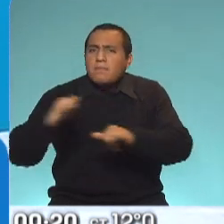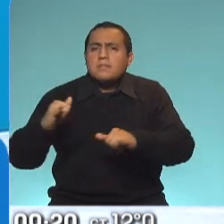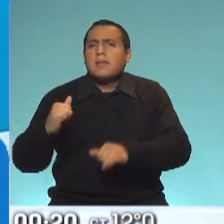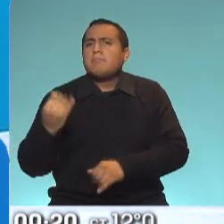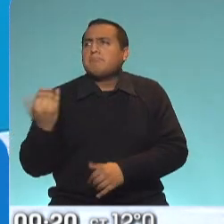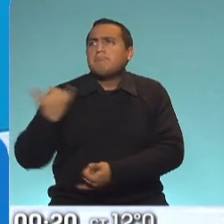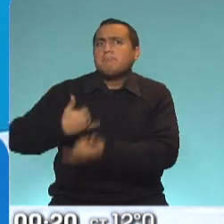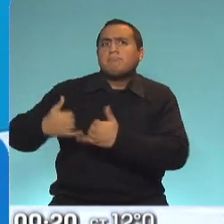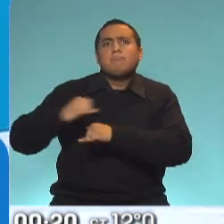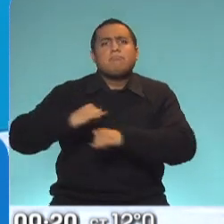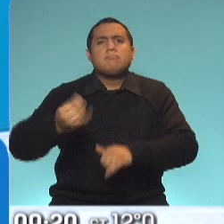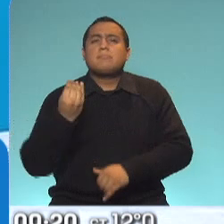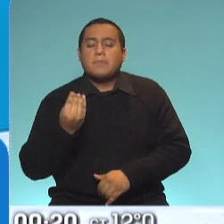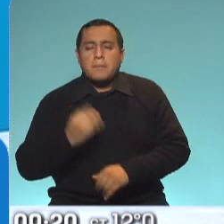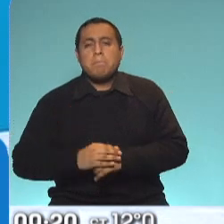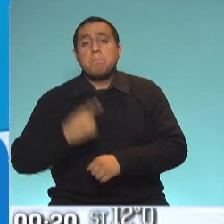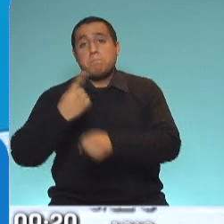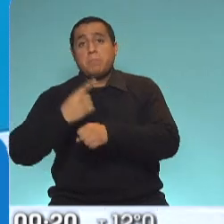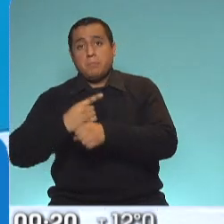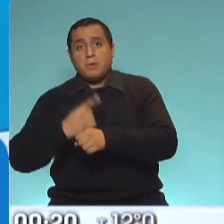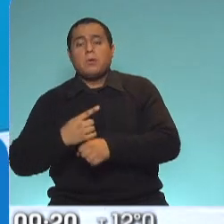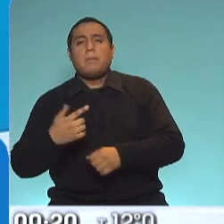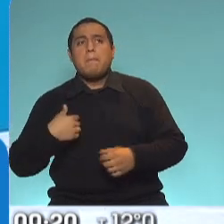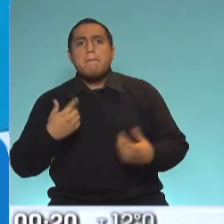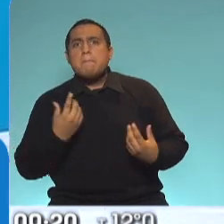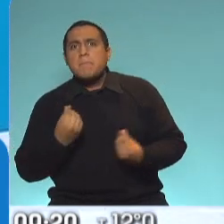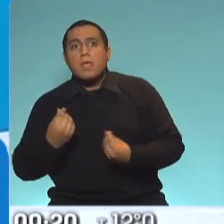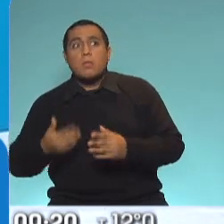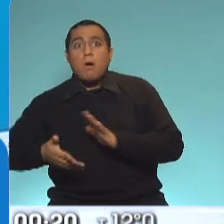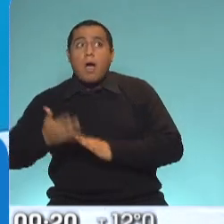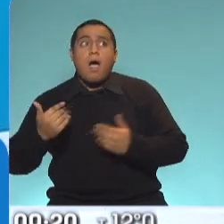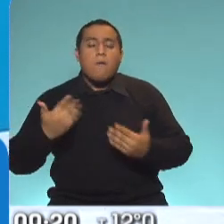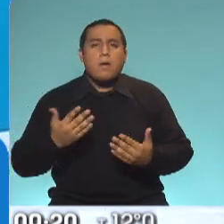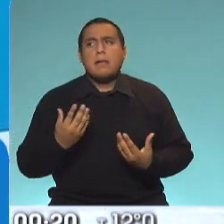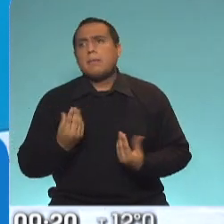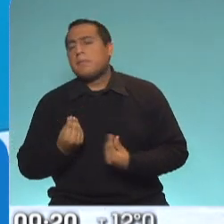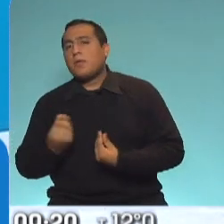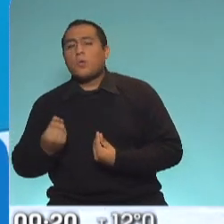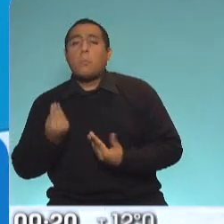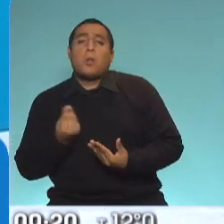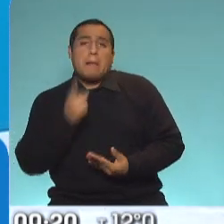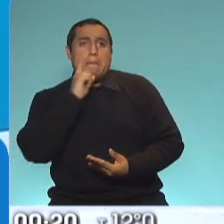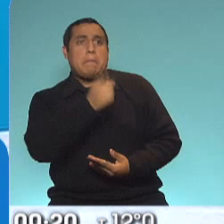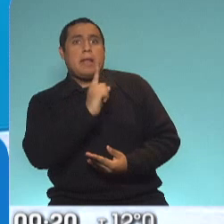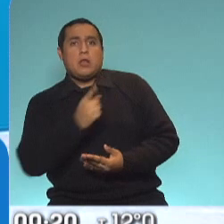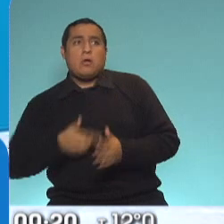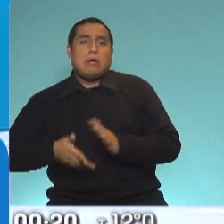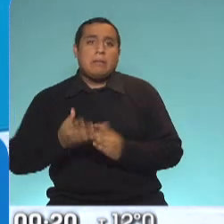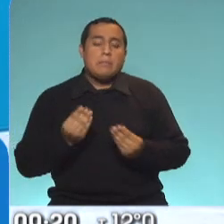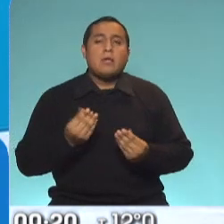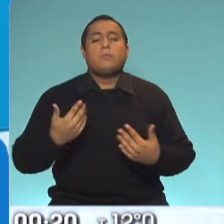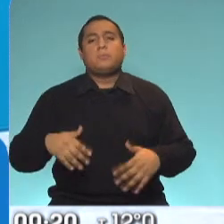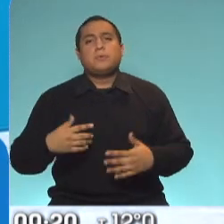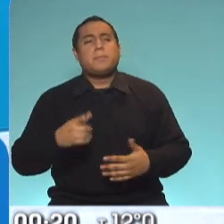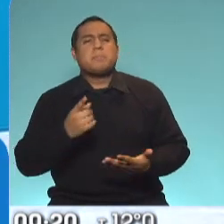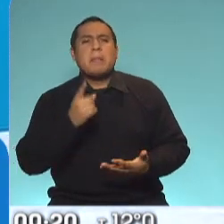llega? Primero, el temor de salir frente a los riesgos. Pero no solamente el riesgo